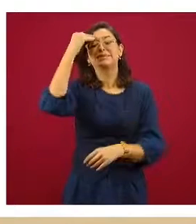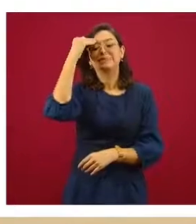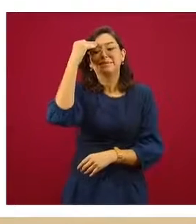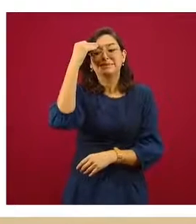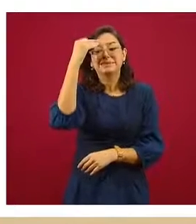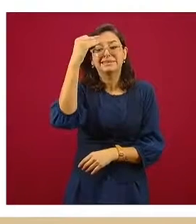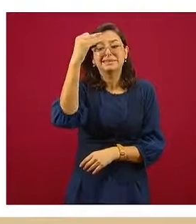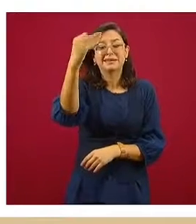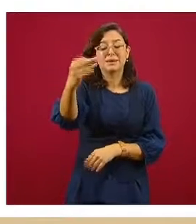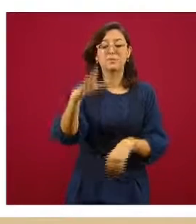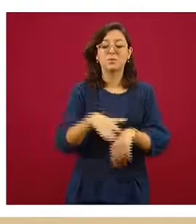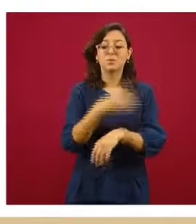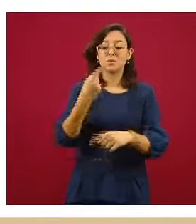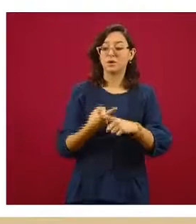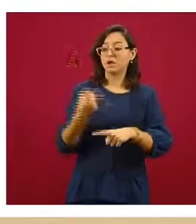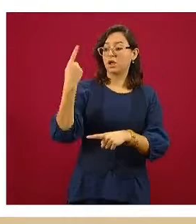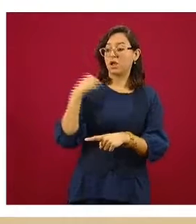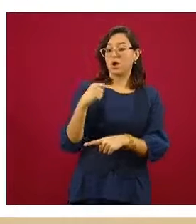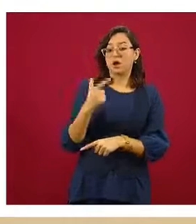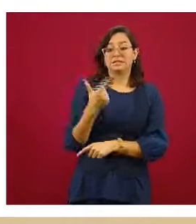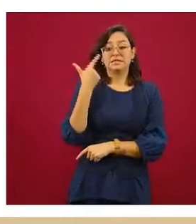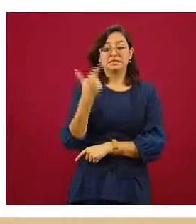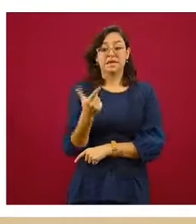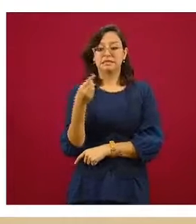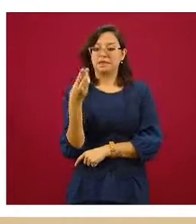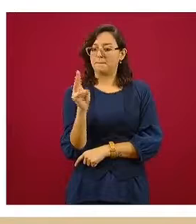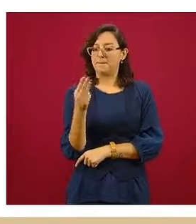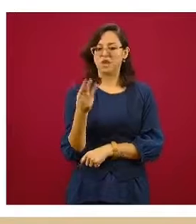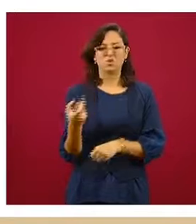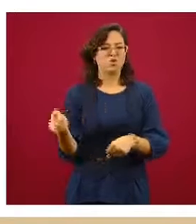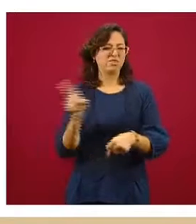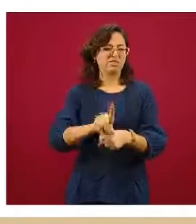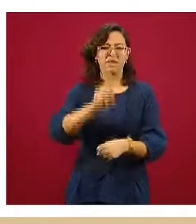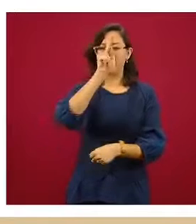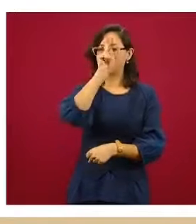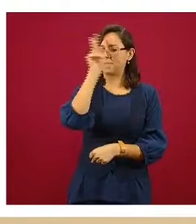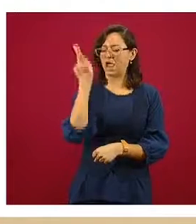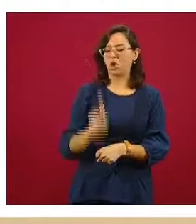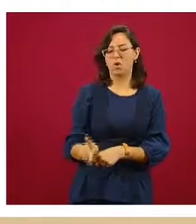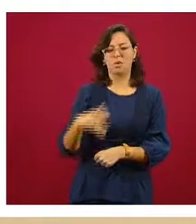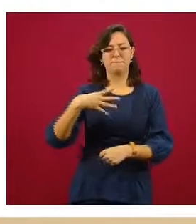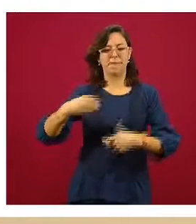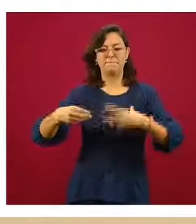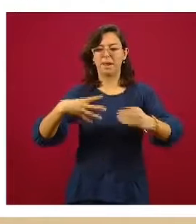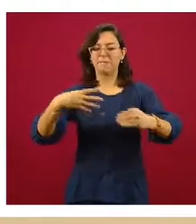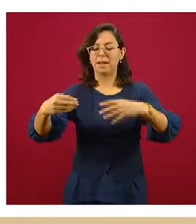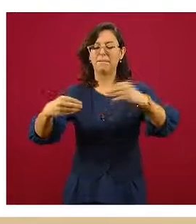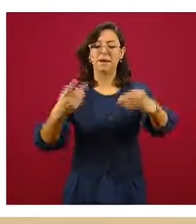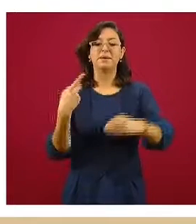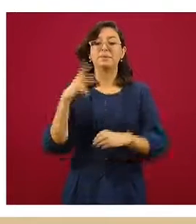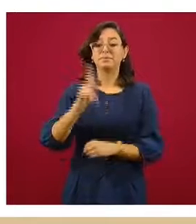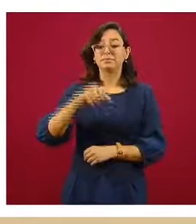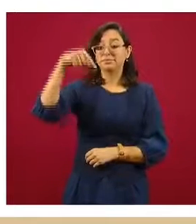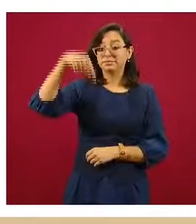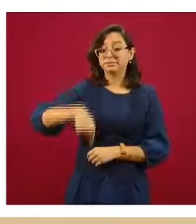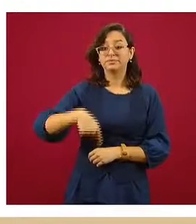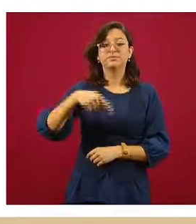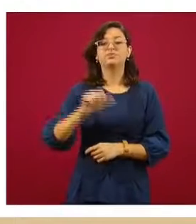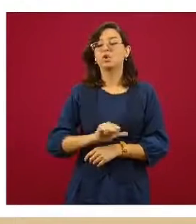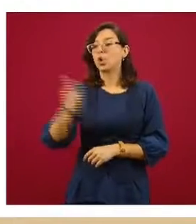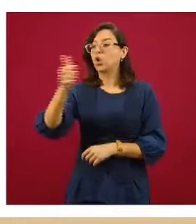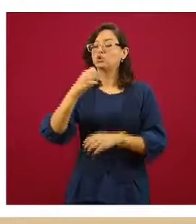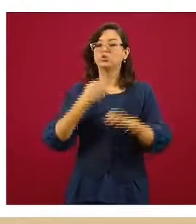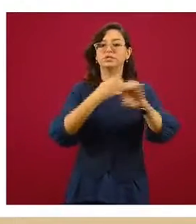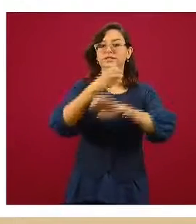punto cumbre el 7 de mayo, es porque es una zona en donde confluyen habitantes de otras